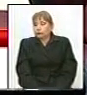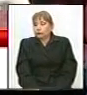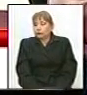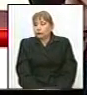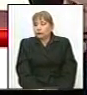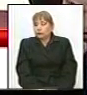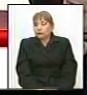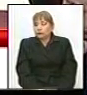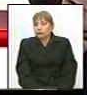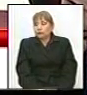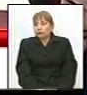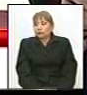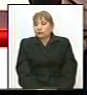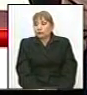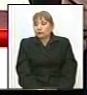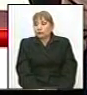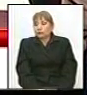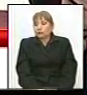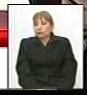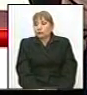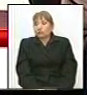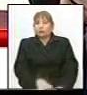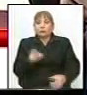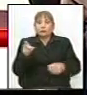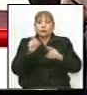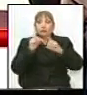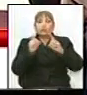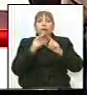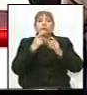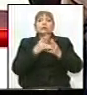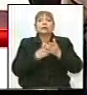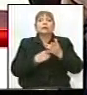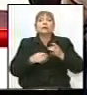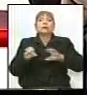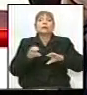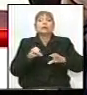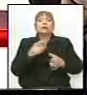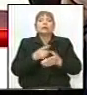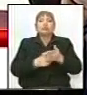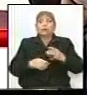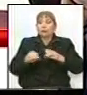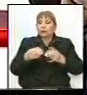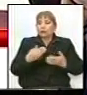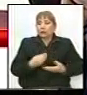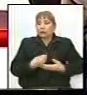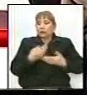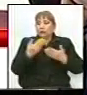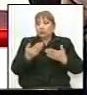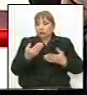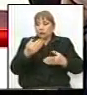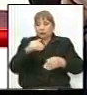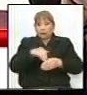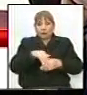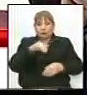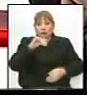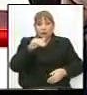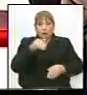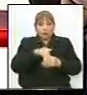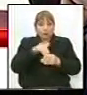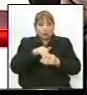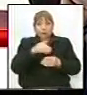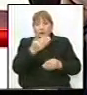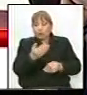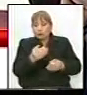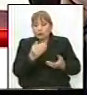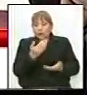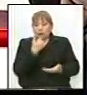había formulado, precisamente nos indica qué acciones puede tomar el Jurado Nacional de Elecciones ante esa